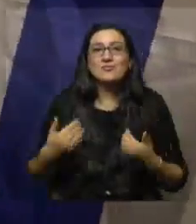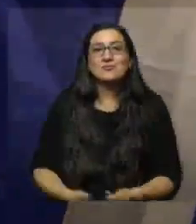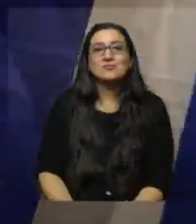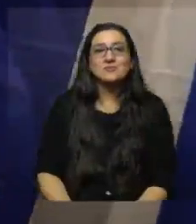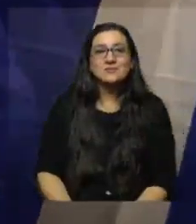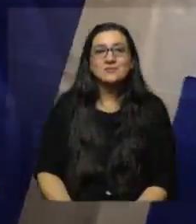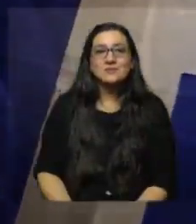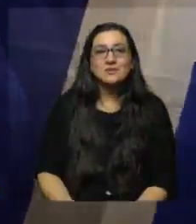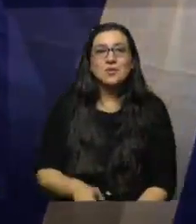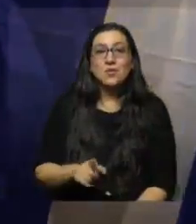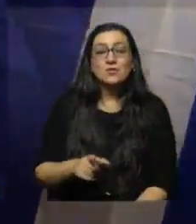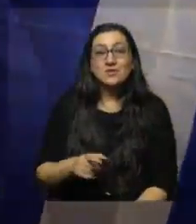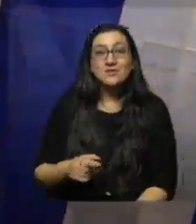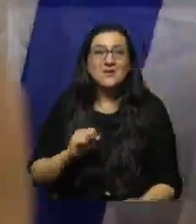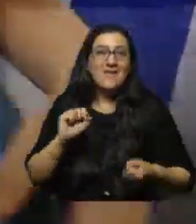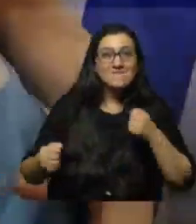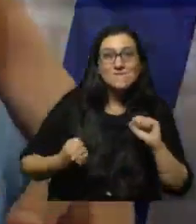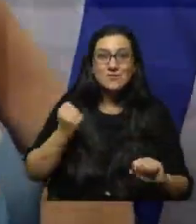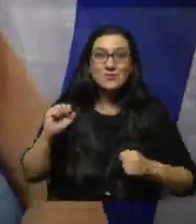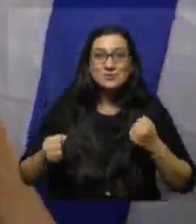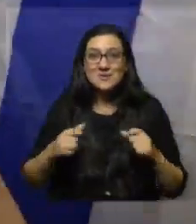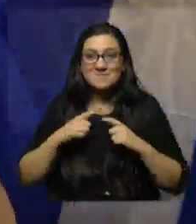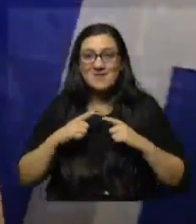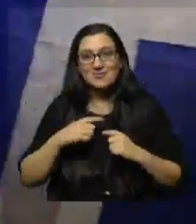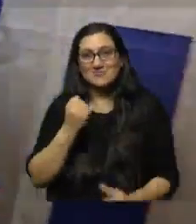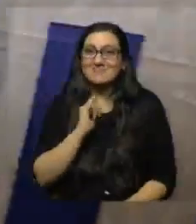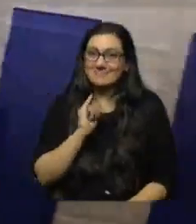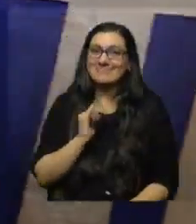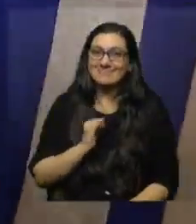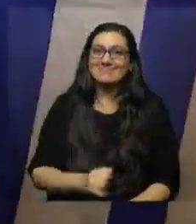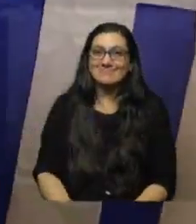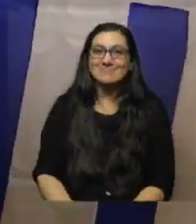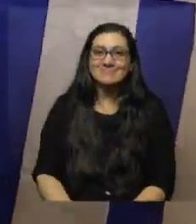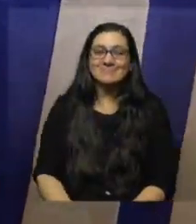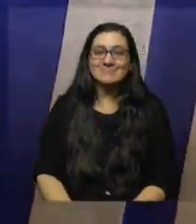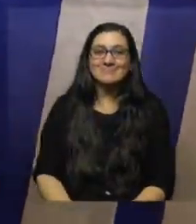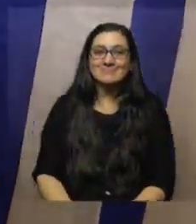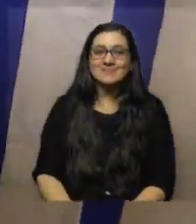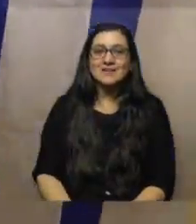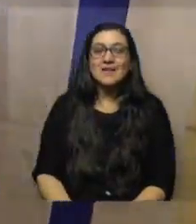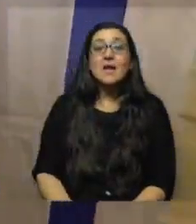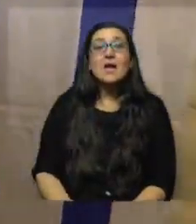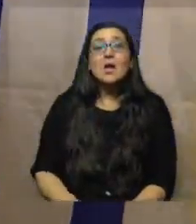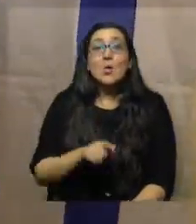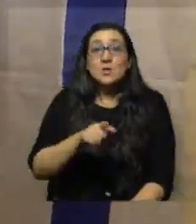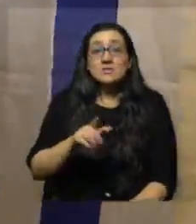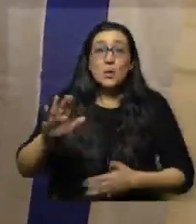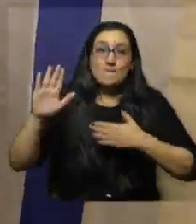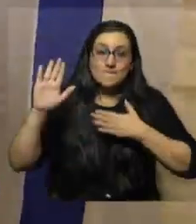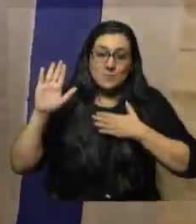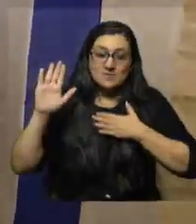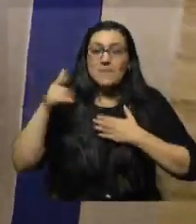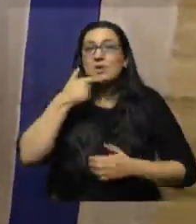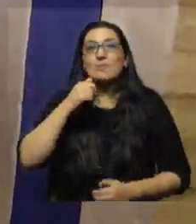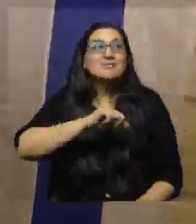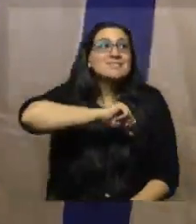¿Lo viven con mucha intensidad o no? ¿Hay mucho nervio? Sí. Sí. ¿Hicieron alguna promesa? ¿Viste que está eso de, bueno, si gana Uruguay,